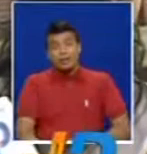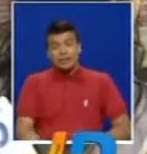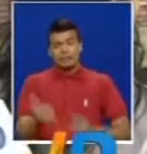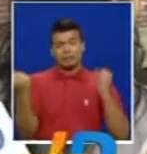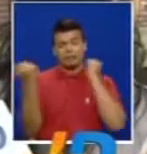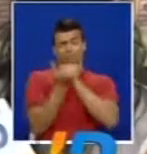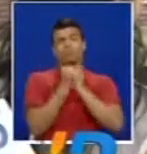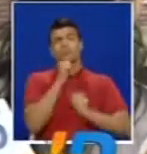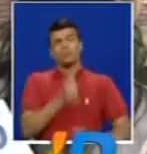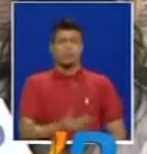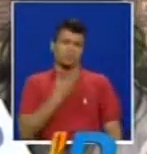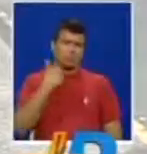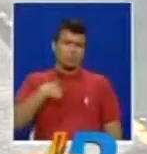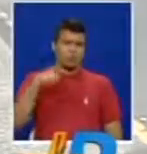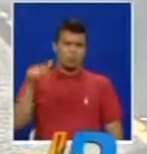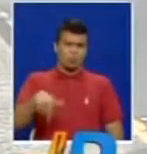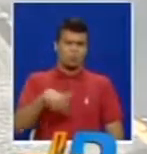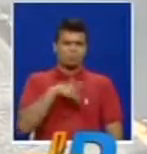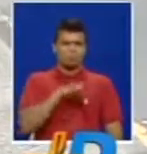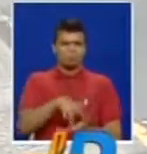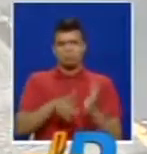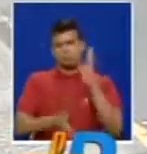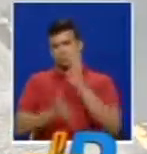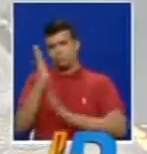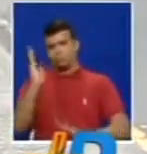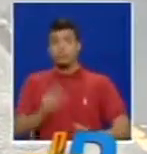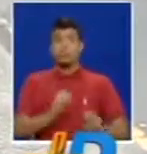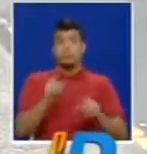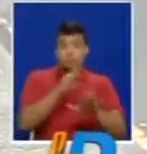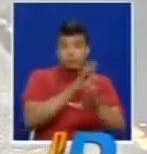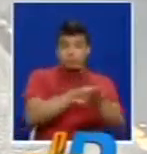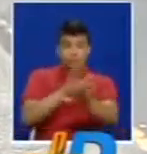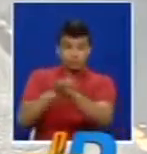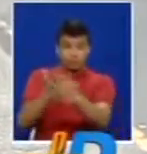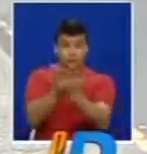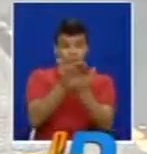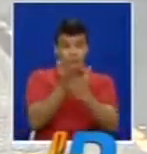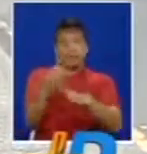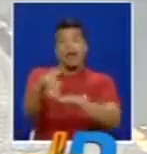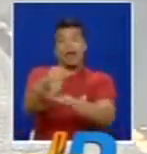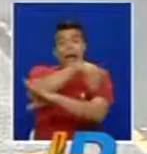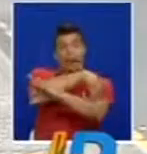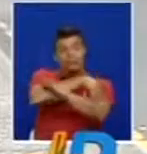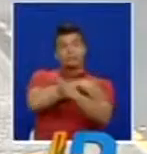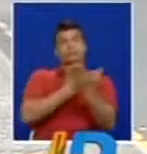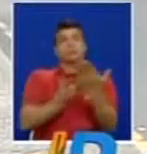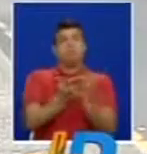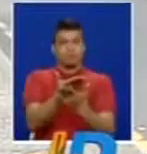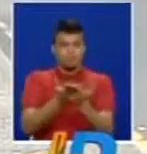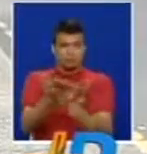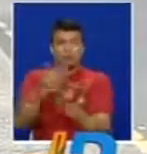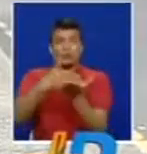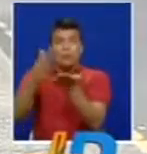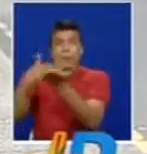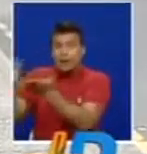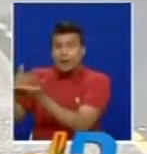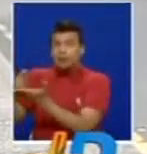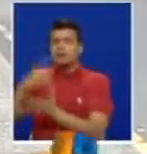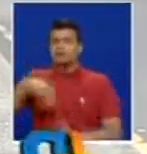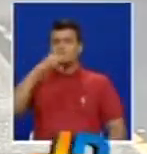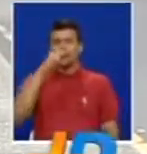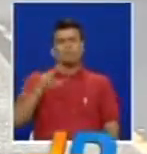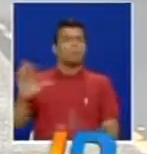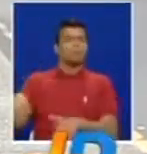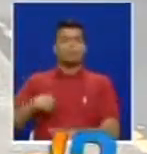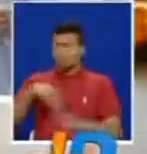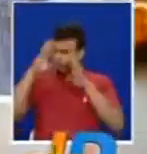pues hacerlo así. Se le recomienda a los pasajeros comprar los tiquetes con tiempo, no descuidar a los pequeños y